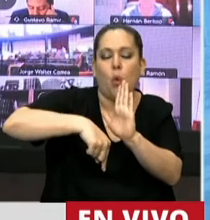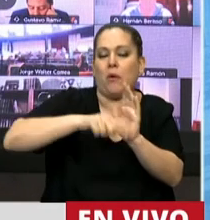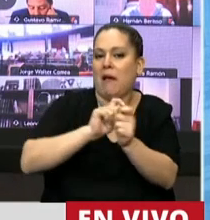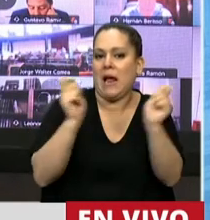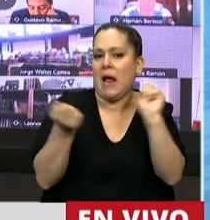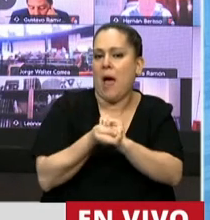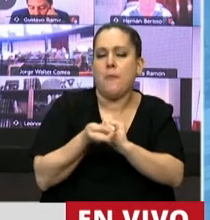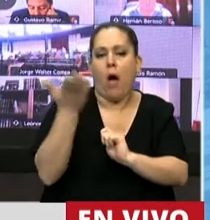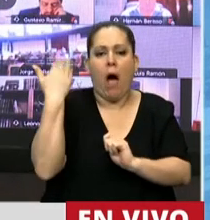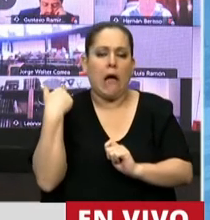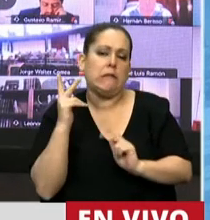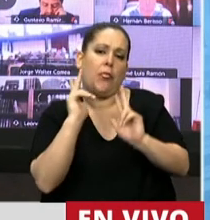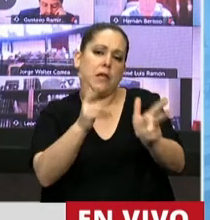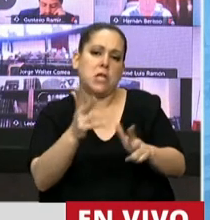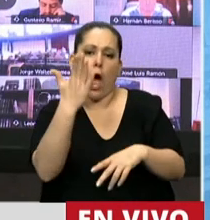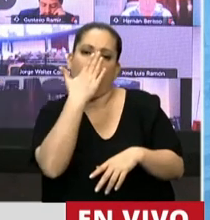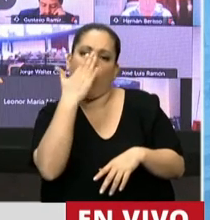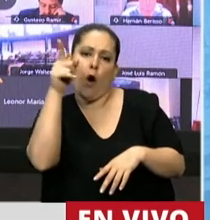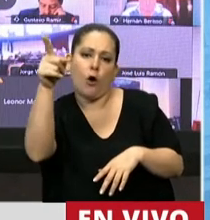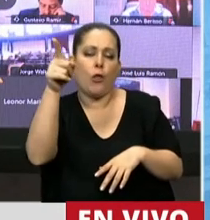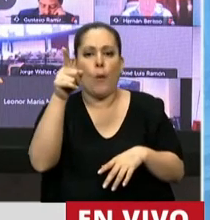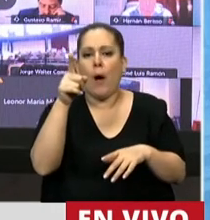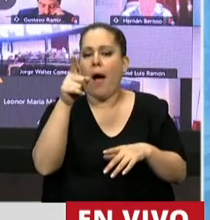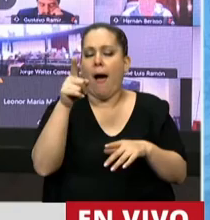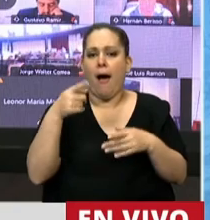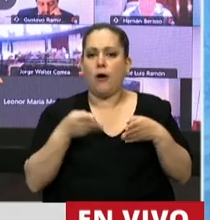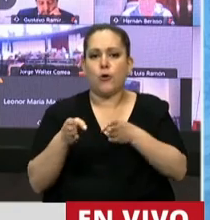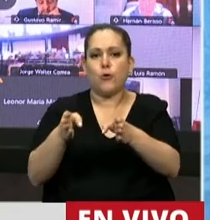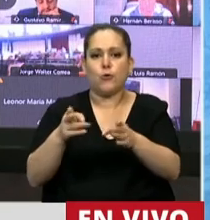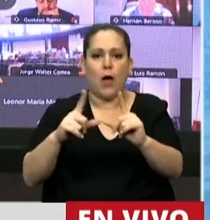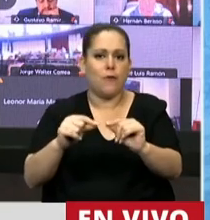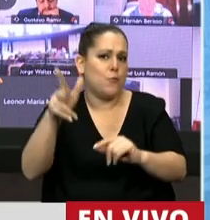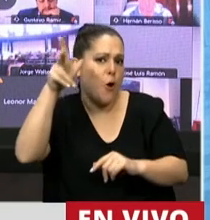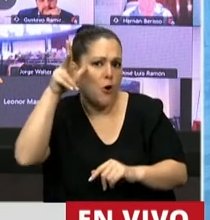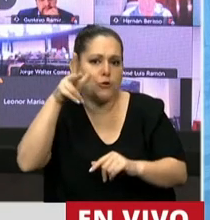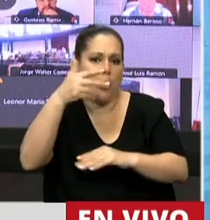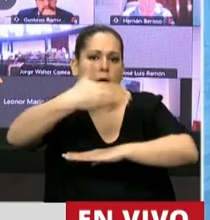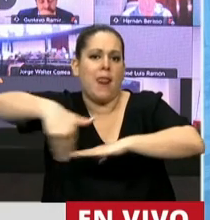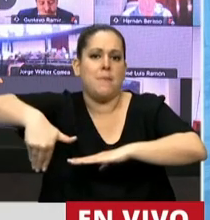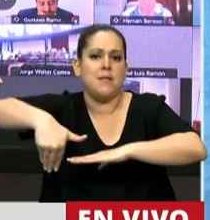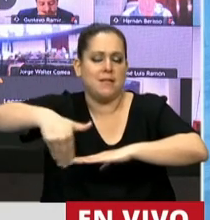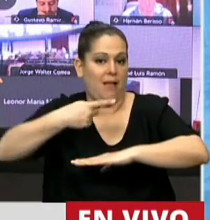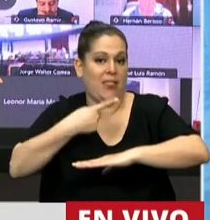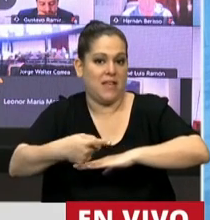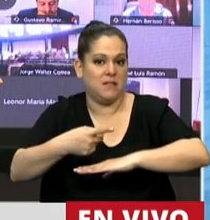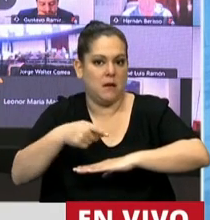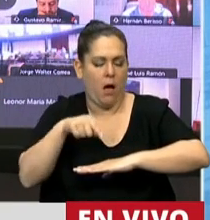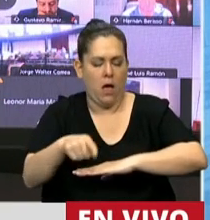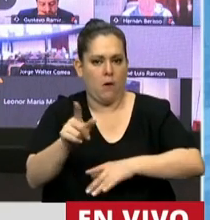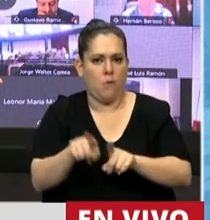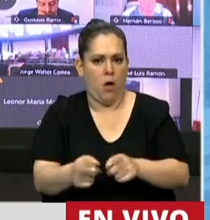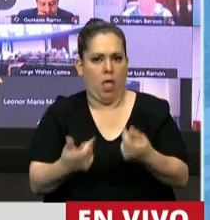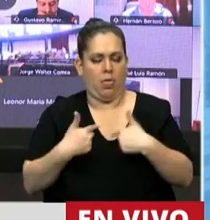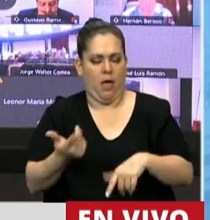que decía que córdoba terminaba en la ruta 8 un reconocimiento doloroso